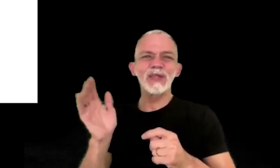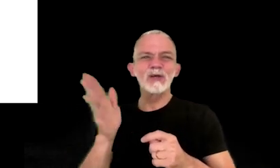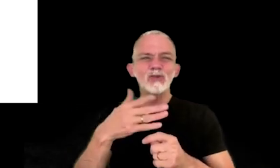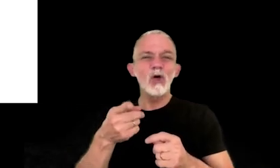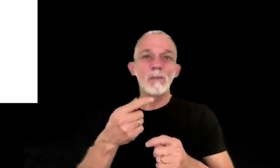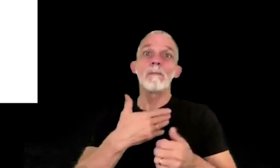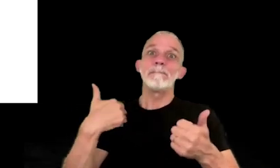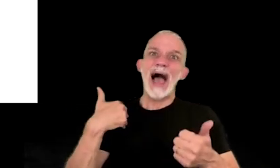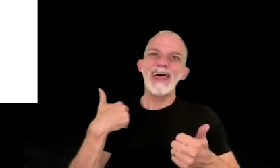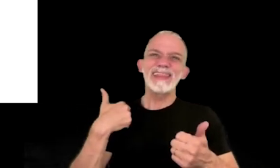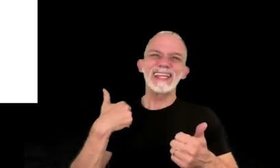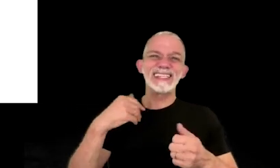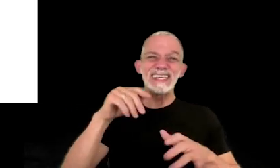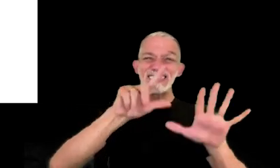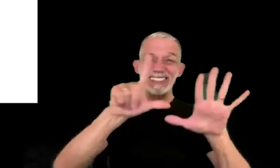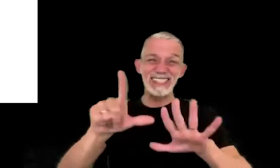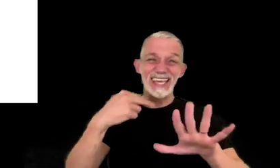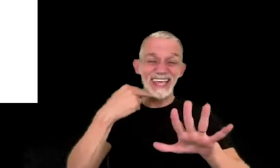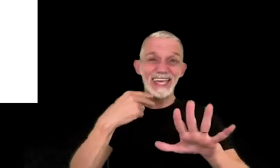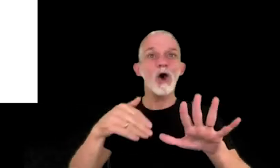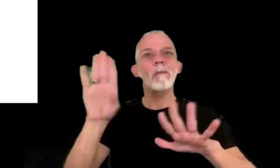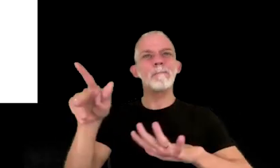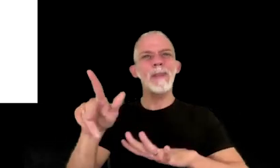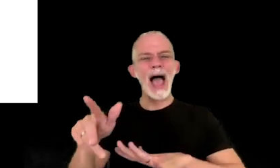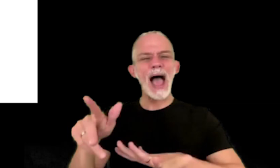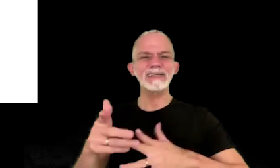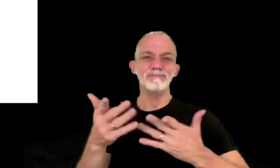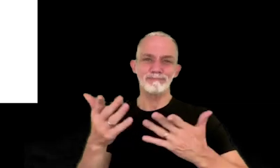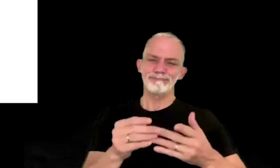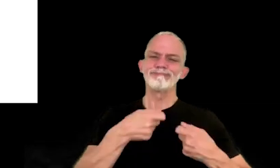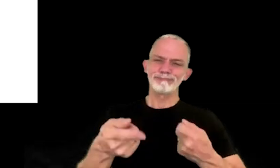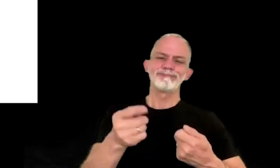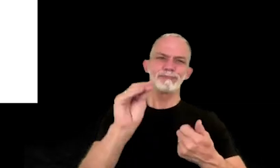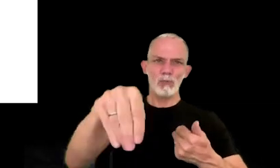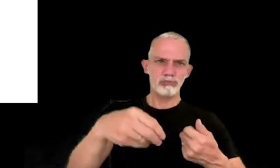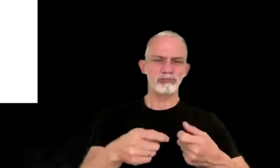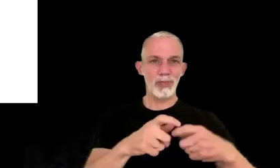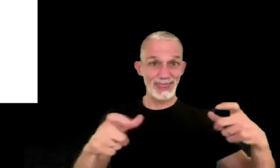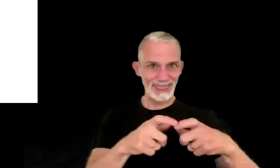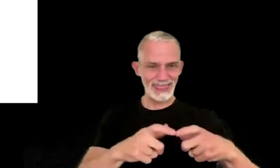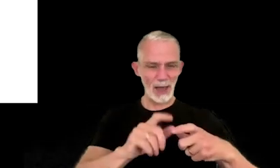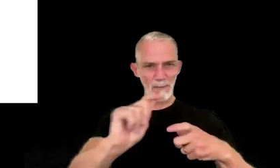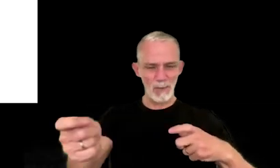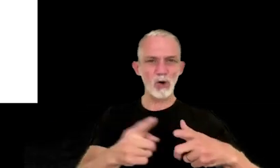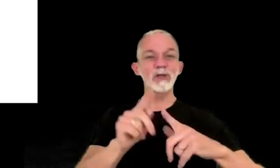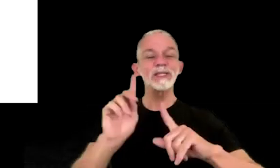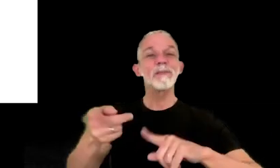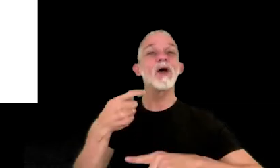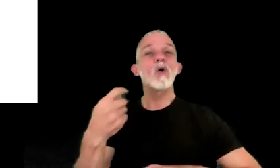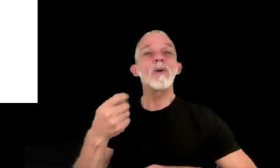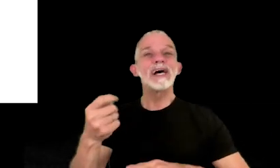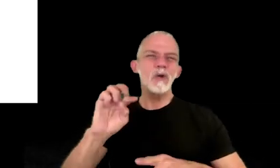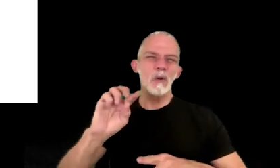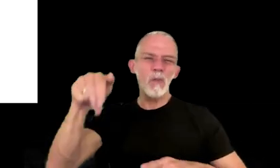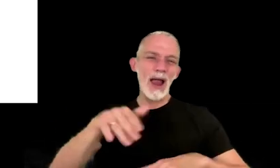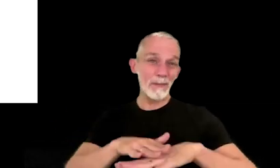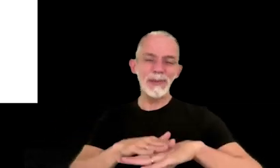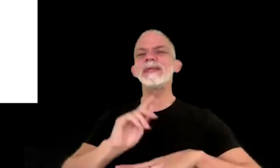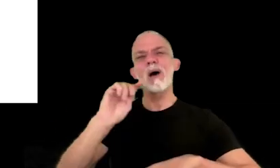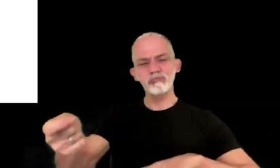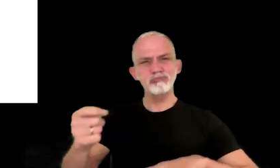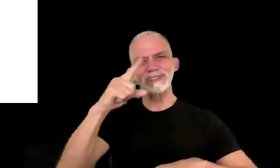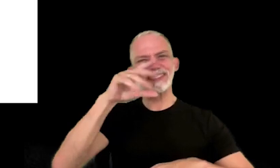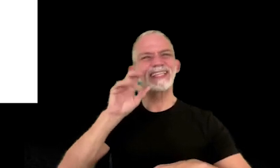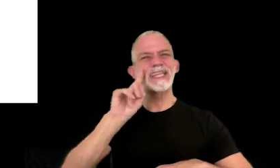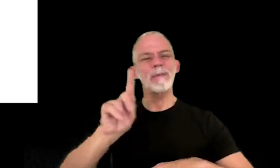de más de 7 hijos, también va a alcanzar a jubilaciones por PUAM, es decir, todo aquel que hoy